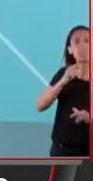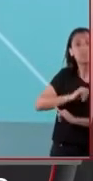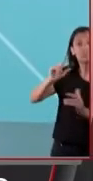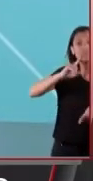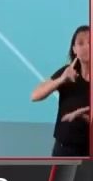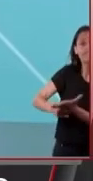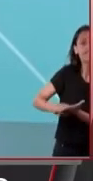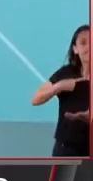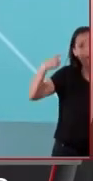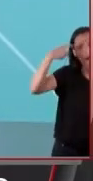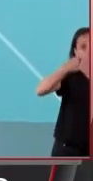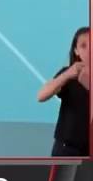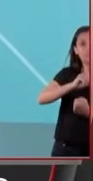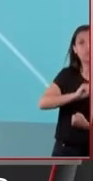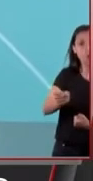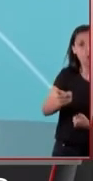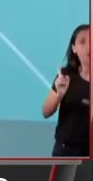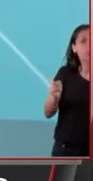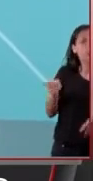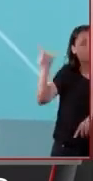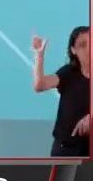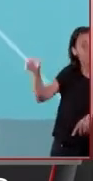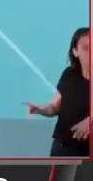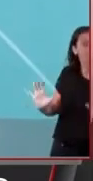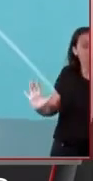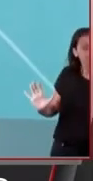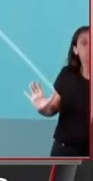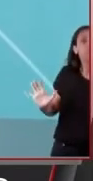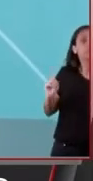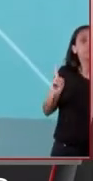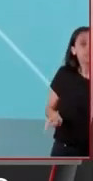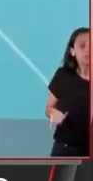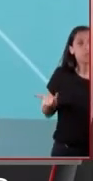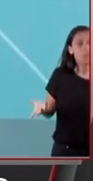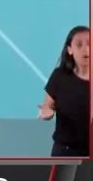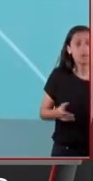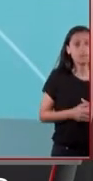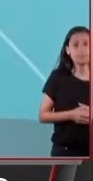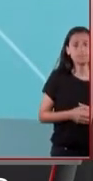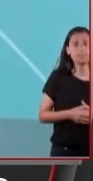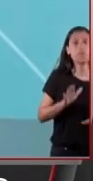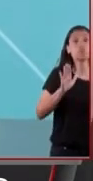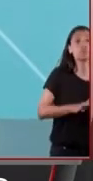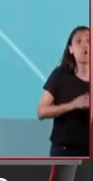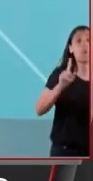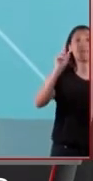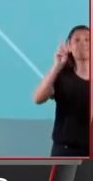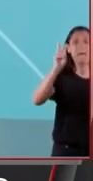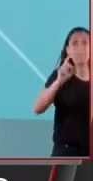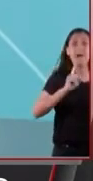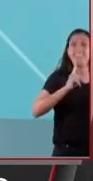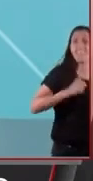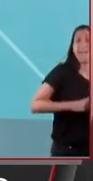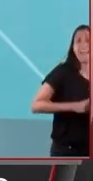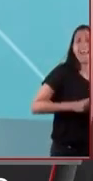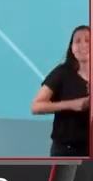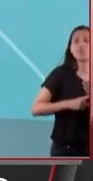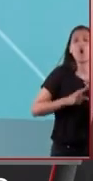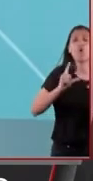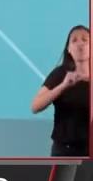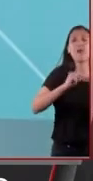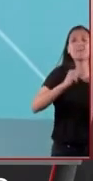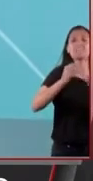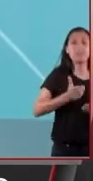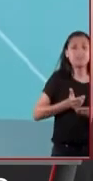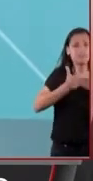2019-2023. Esto es lo que dice en la presentación. Pero ahí agregan que la eventual reelección de Uñac redundaría en el